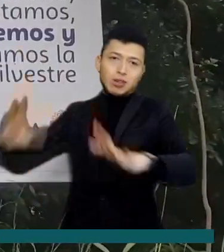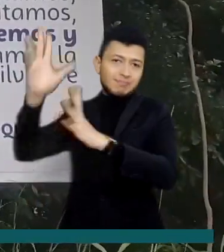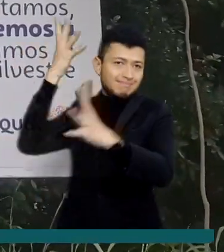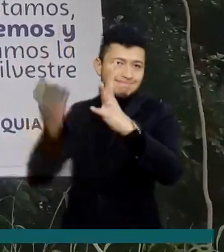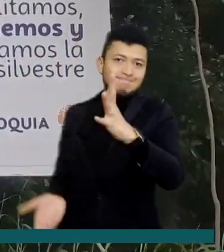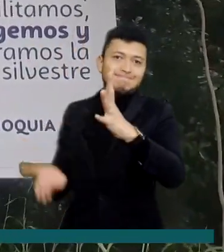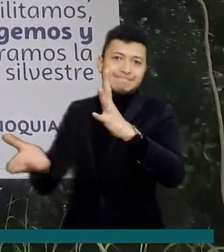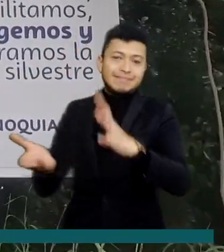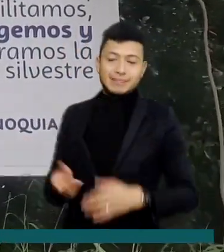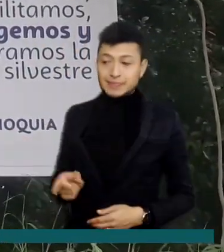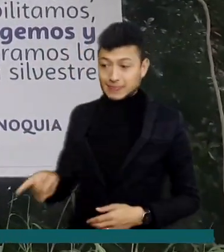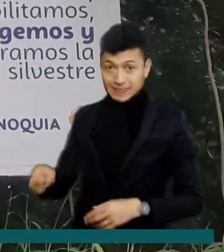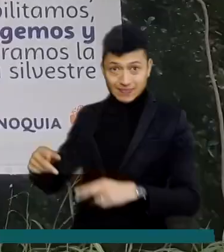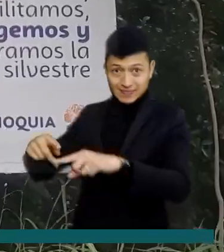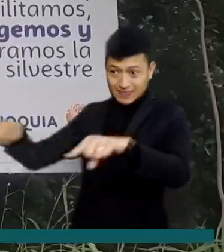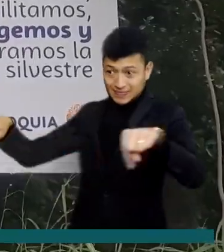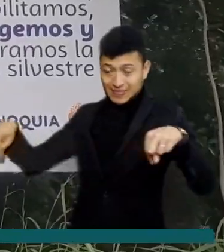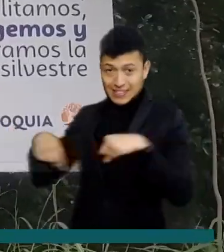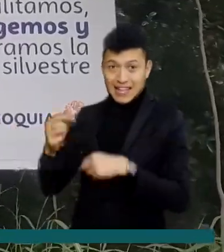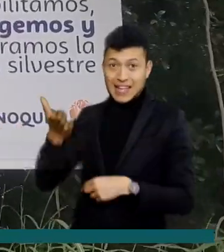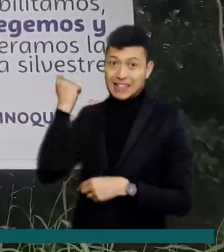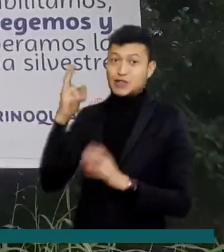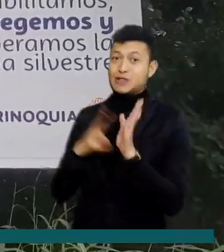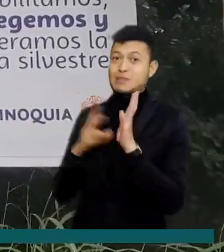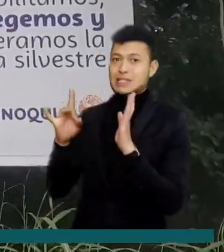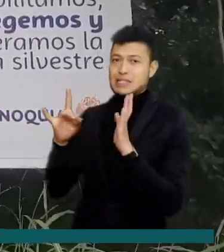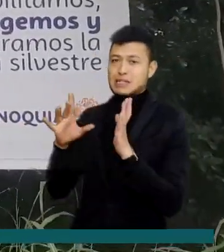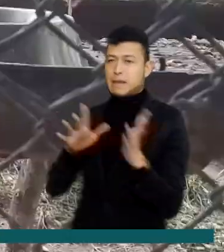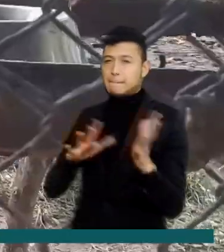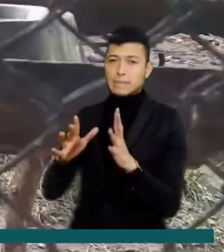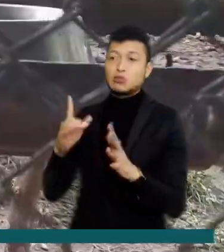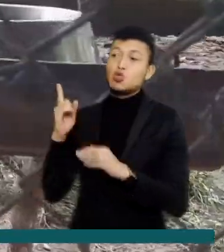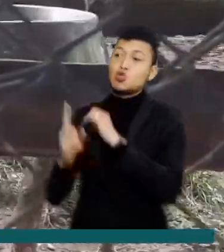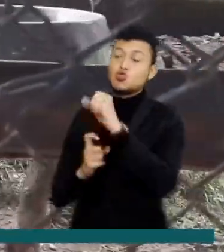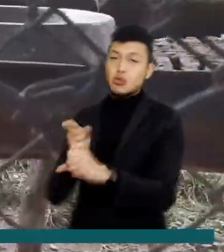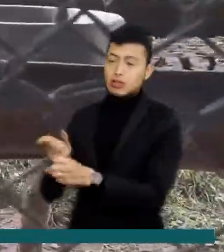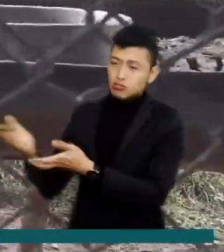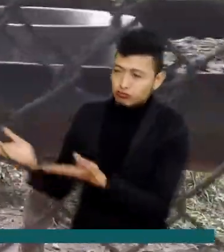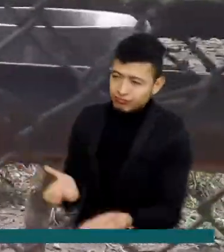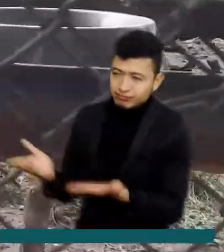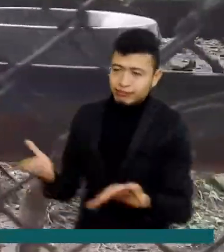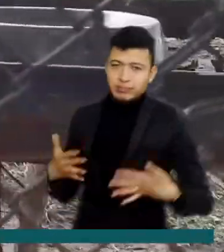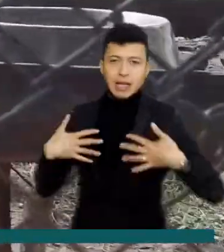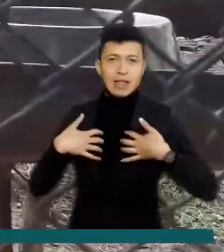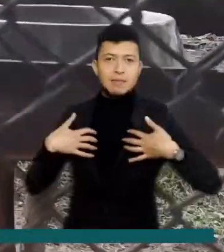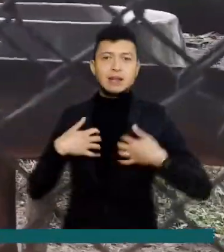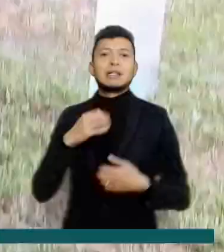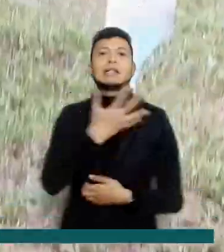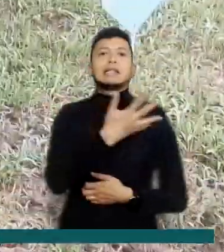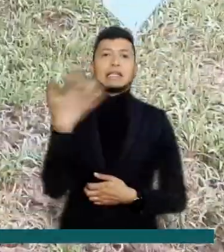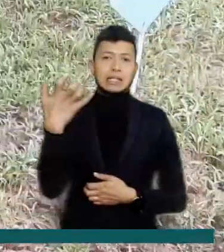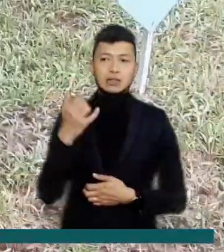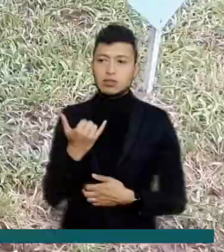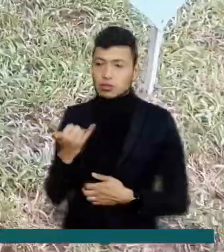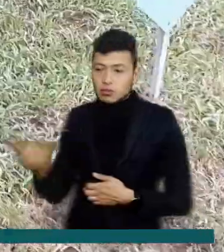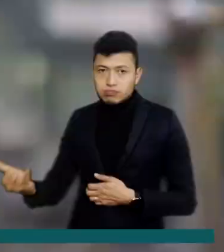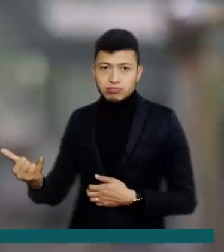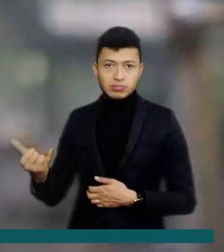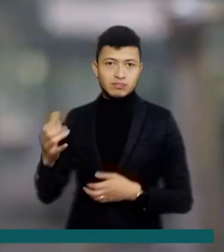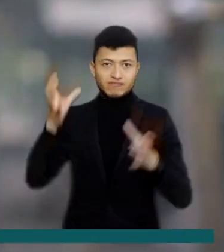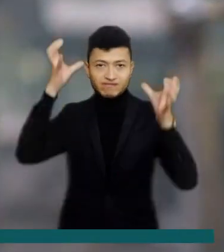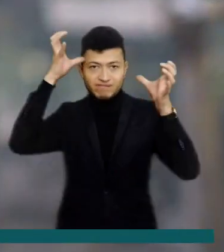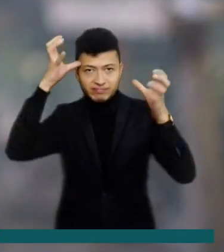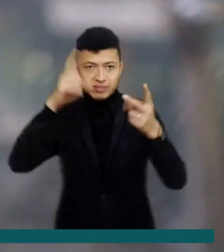Desde su apertura en el año 2015, el albergue recibe en promedio 500 animales al año, dentro de los que se encuentran el venado de cola